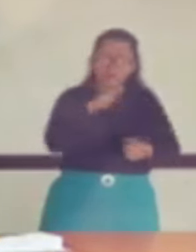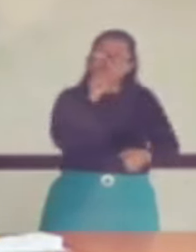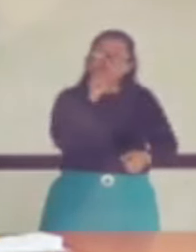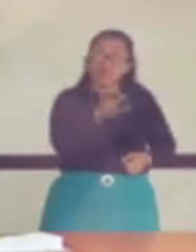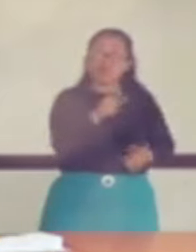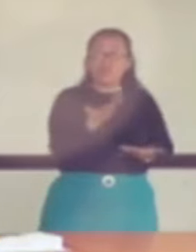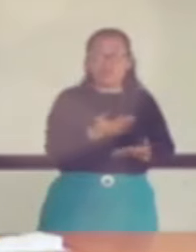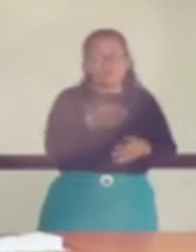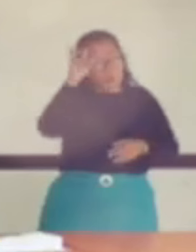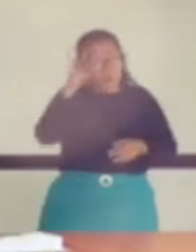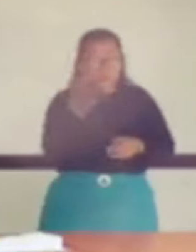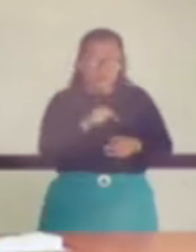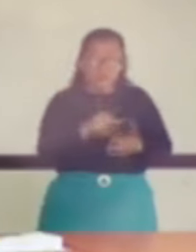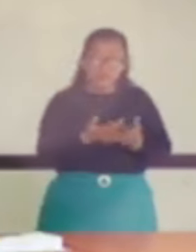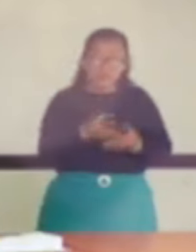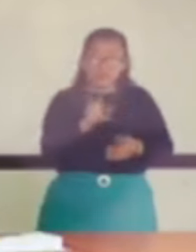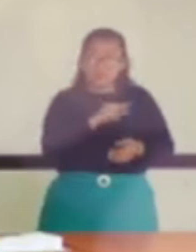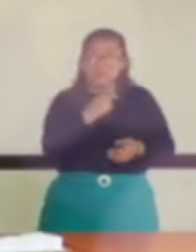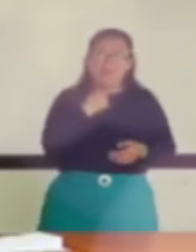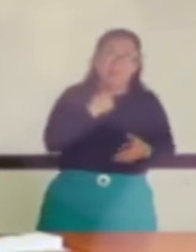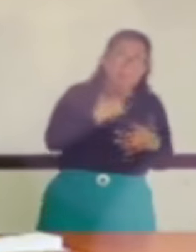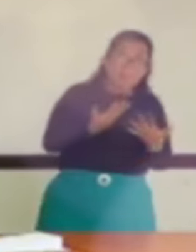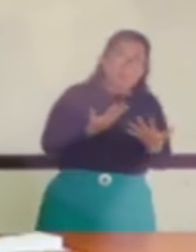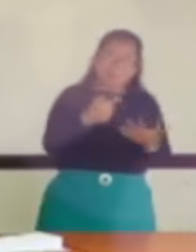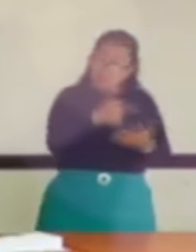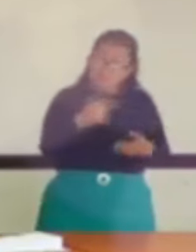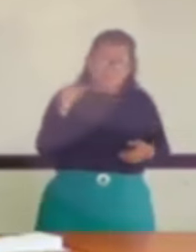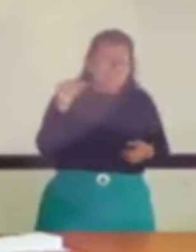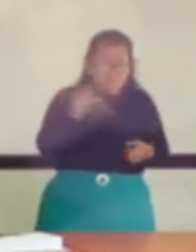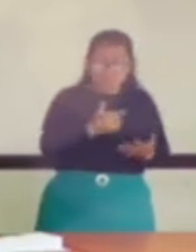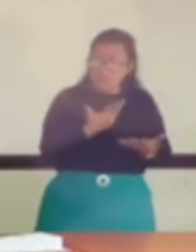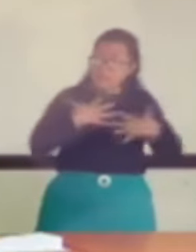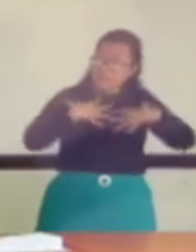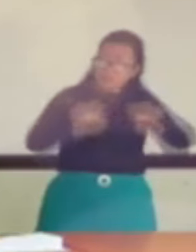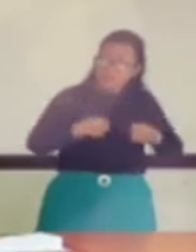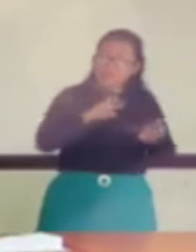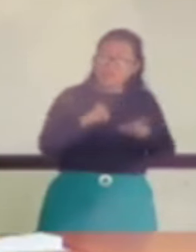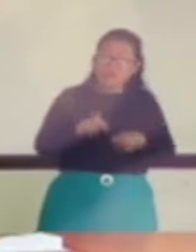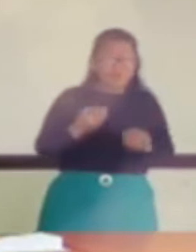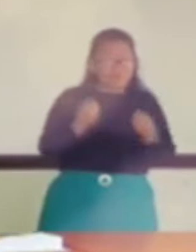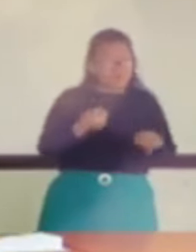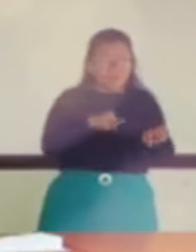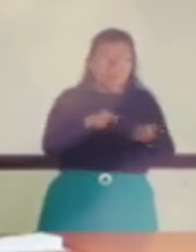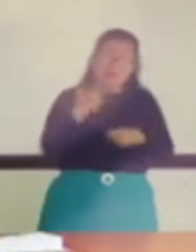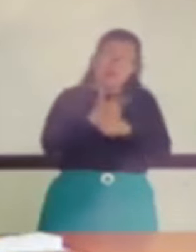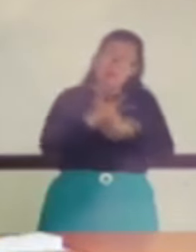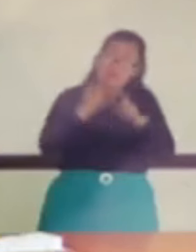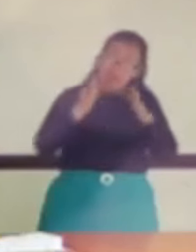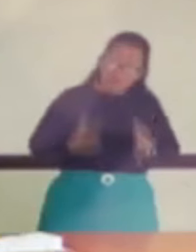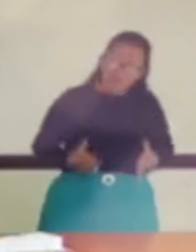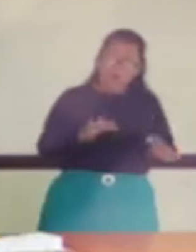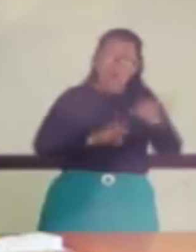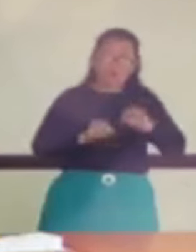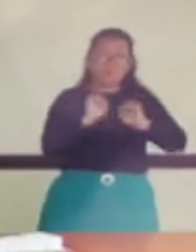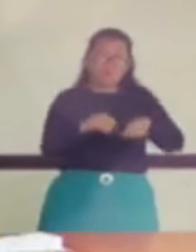al final de cuentas no solo es grave, sino ha atentado contra la salud de decenas de personas que pudieron